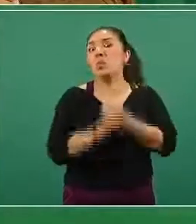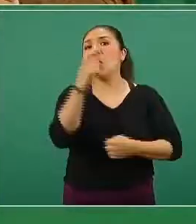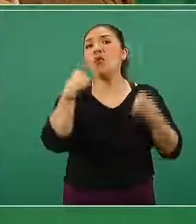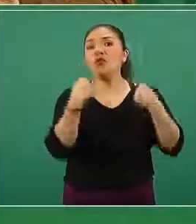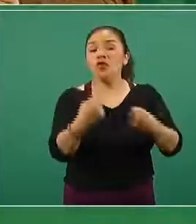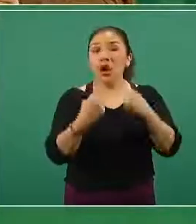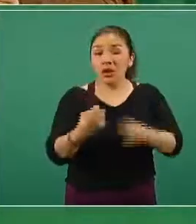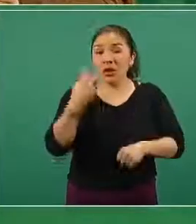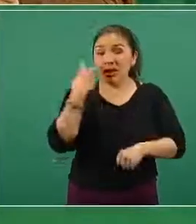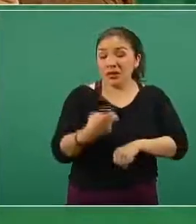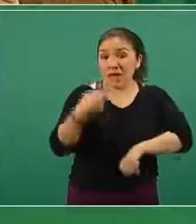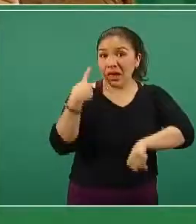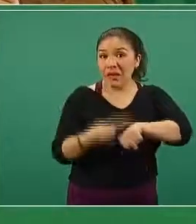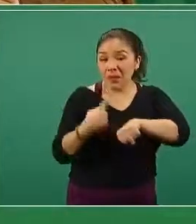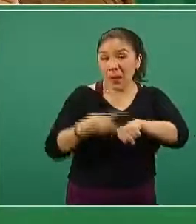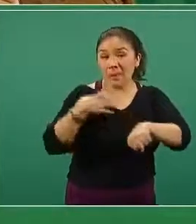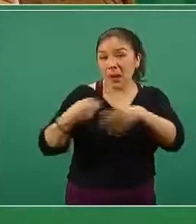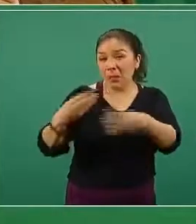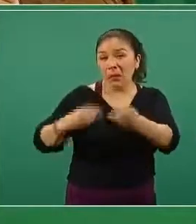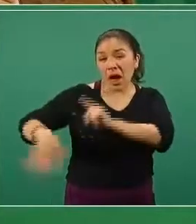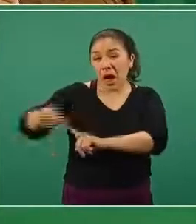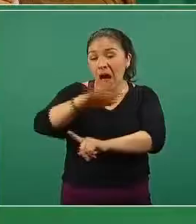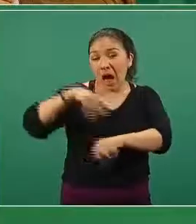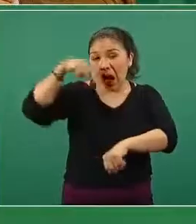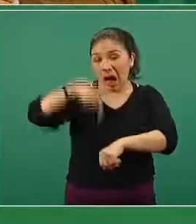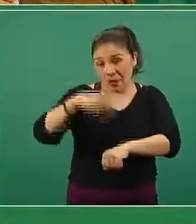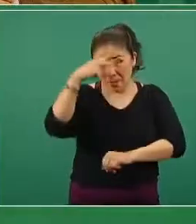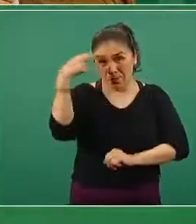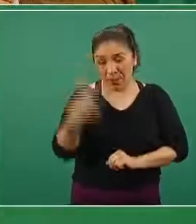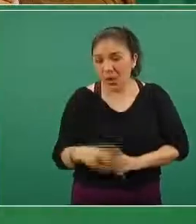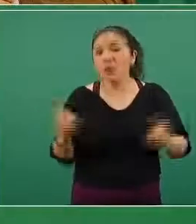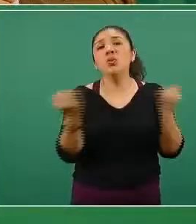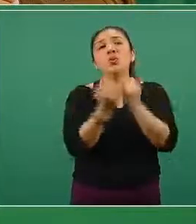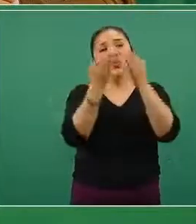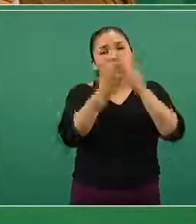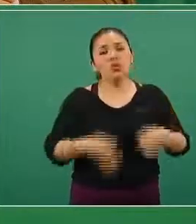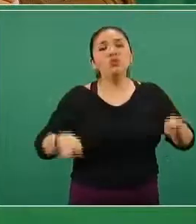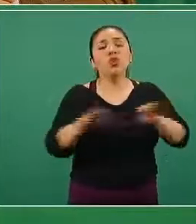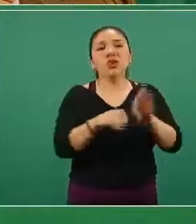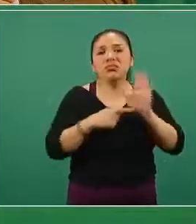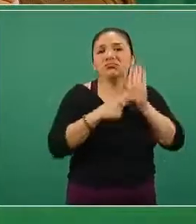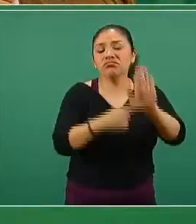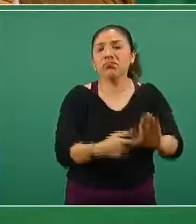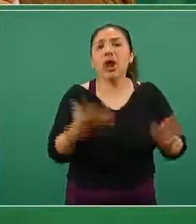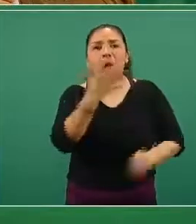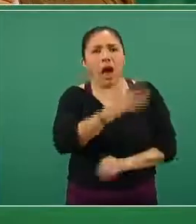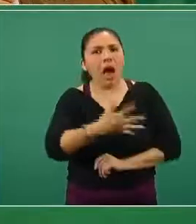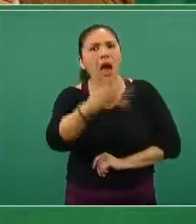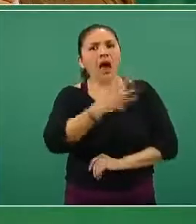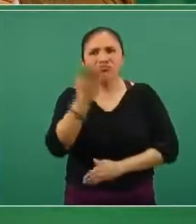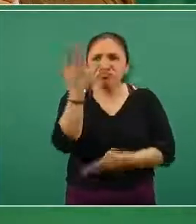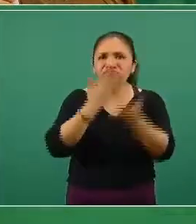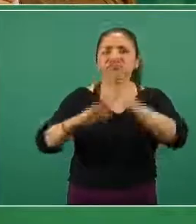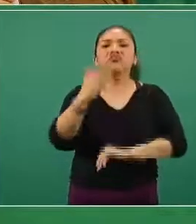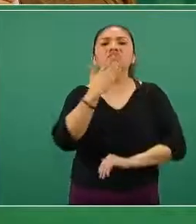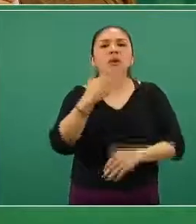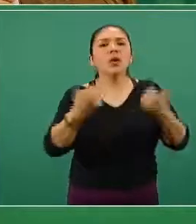tenido esta epidemia en el país, es muy importante también destacar historias de éxito, de